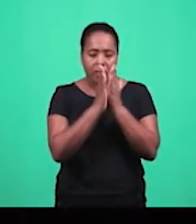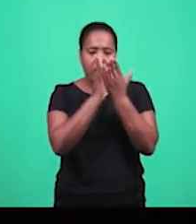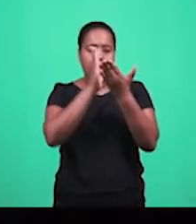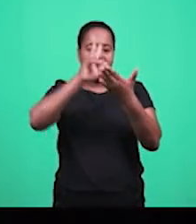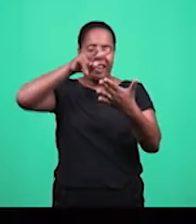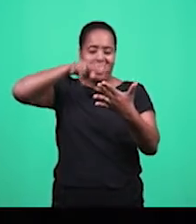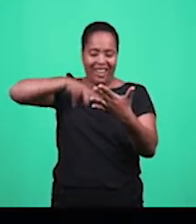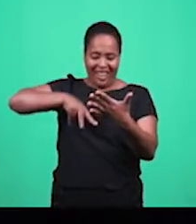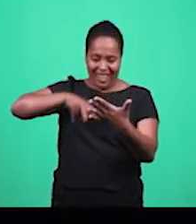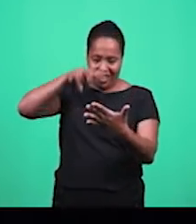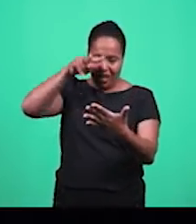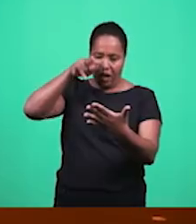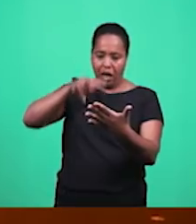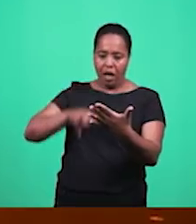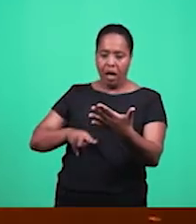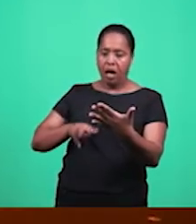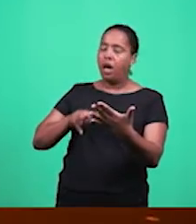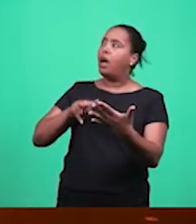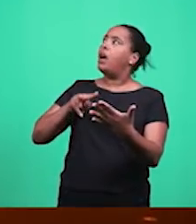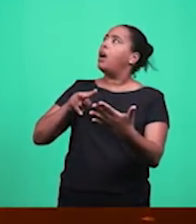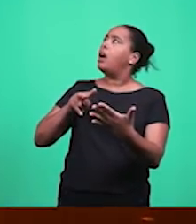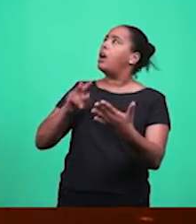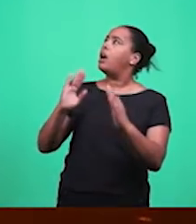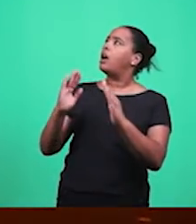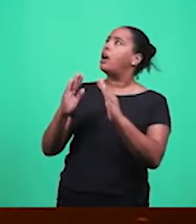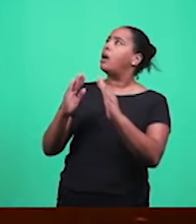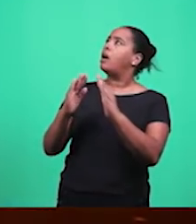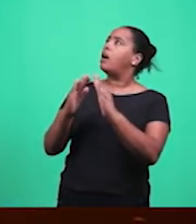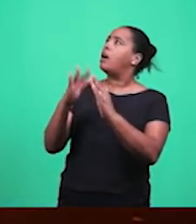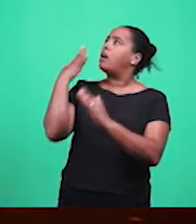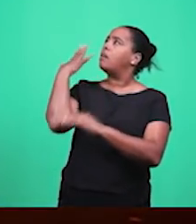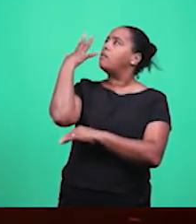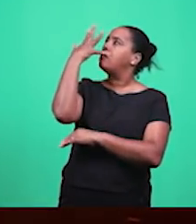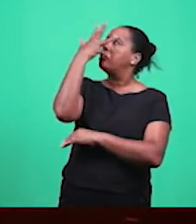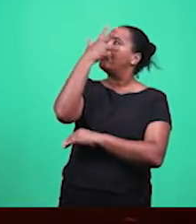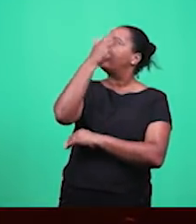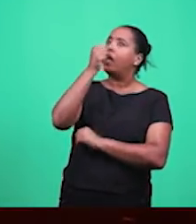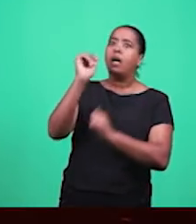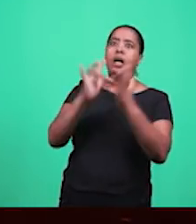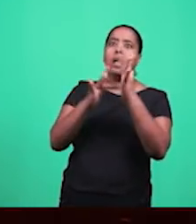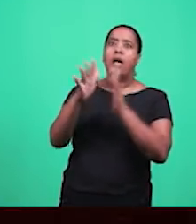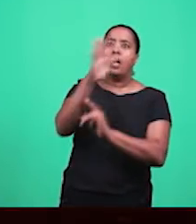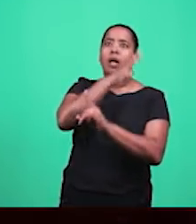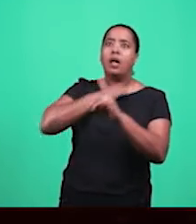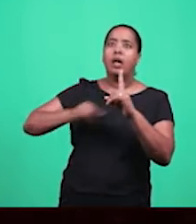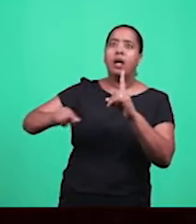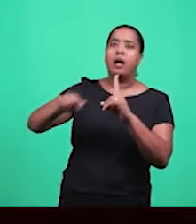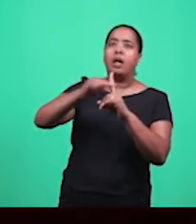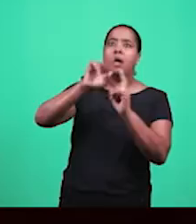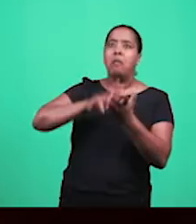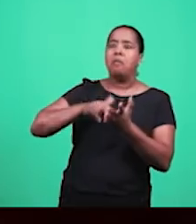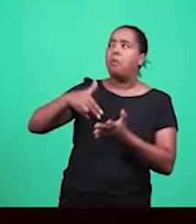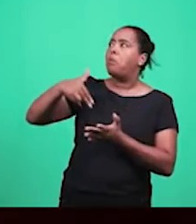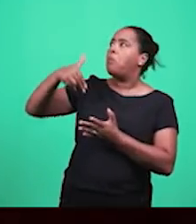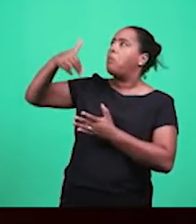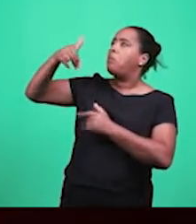/ las de las moradas y de sus fuegos se ha preparado